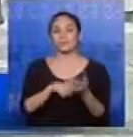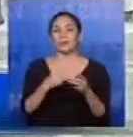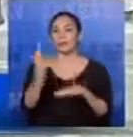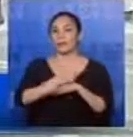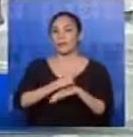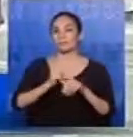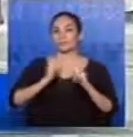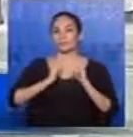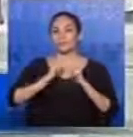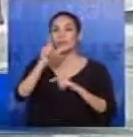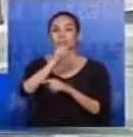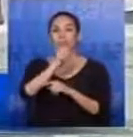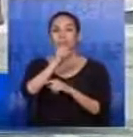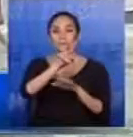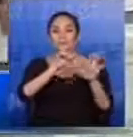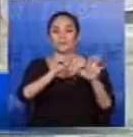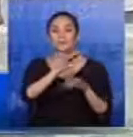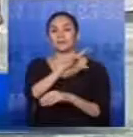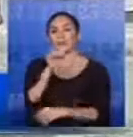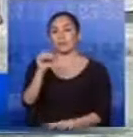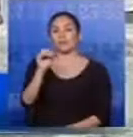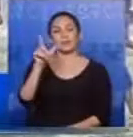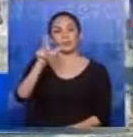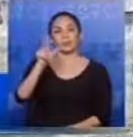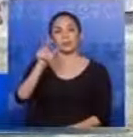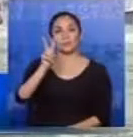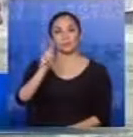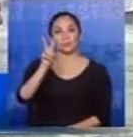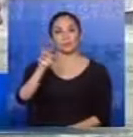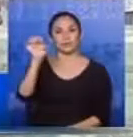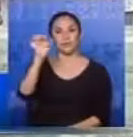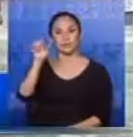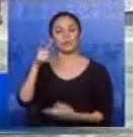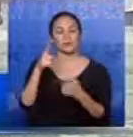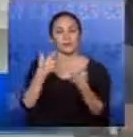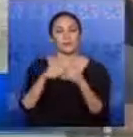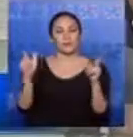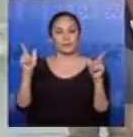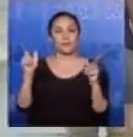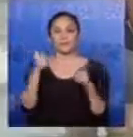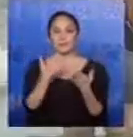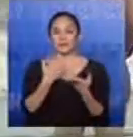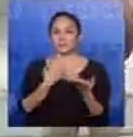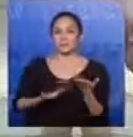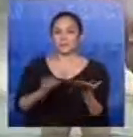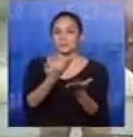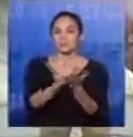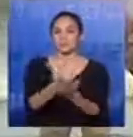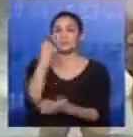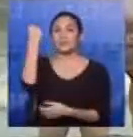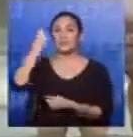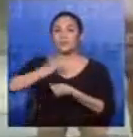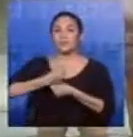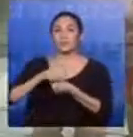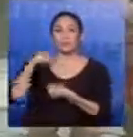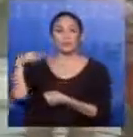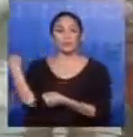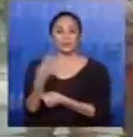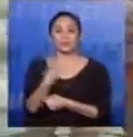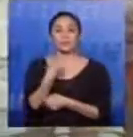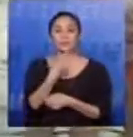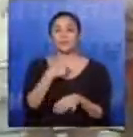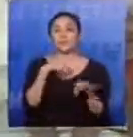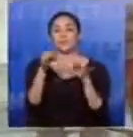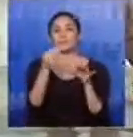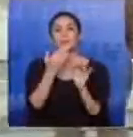de descanso los lunes 26 de diciembre y lunes 2 de enero de 2017. La presidenta de la Comisión de Derechos de los Trabajadores, Marjely Vascones, explicó